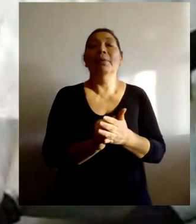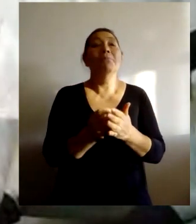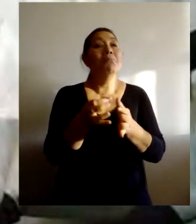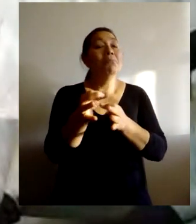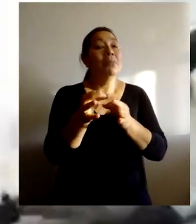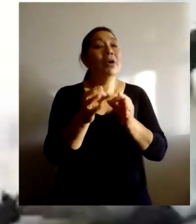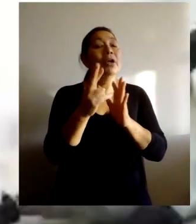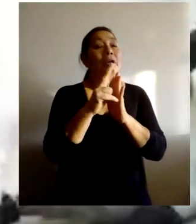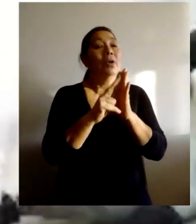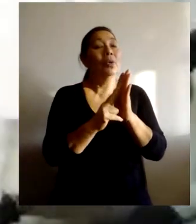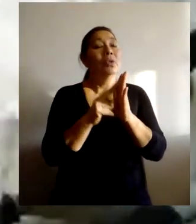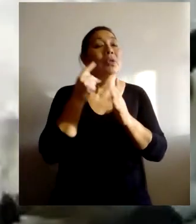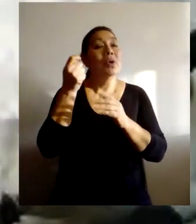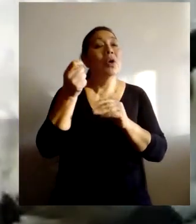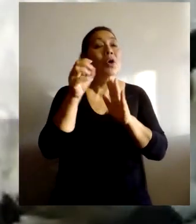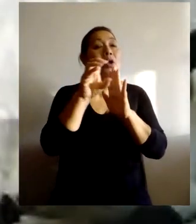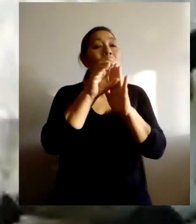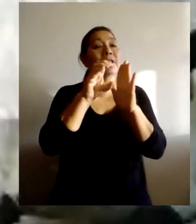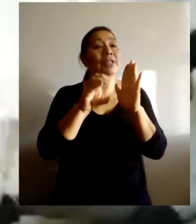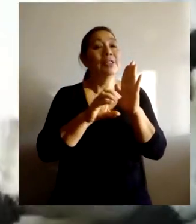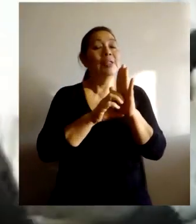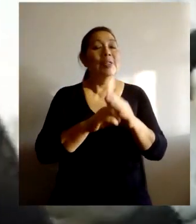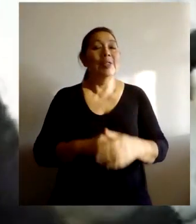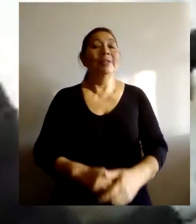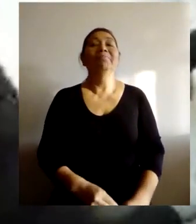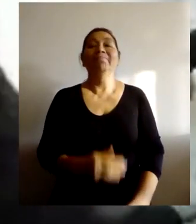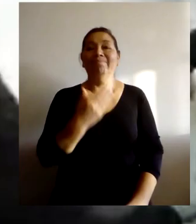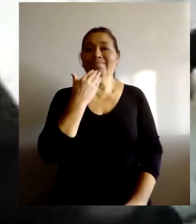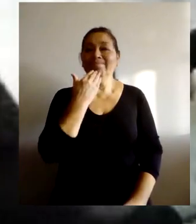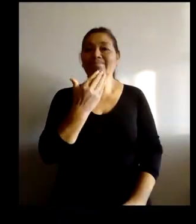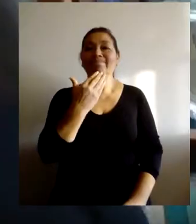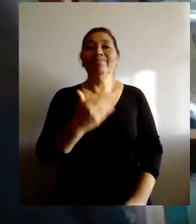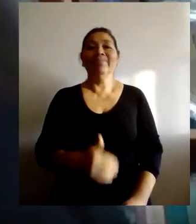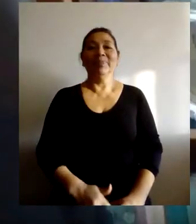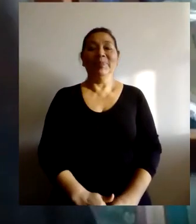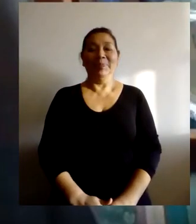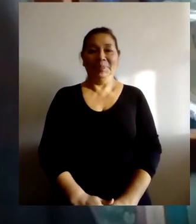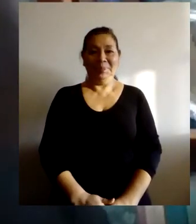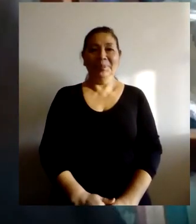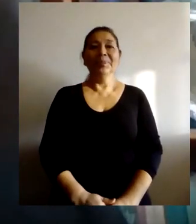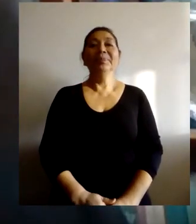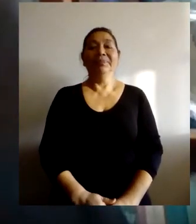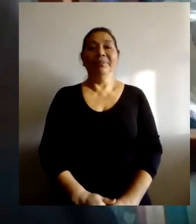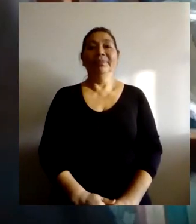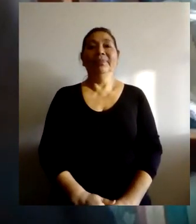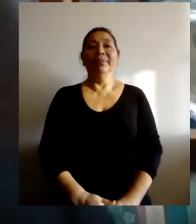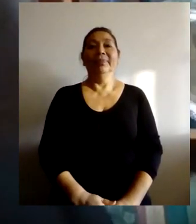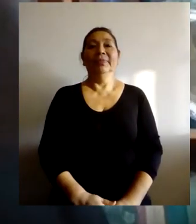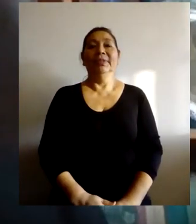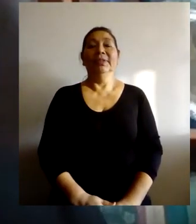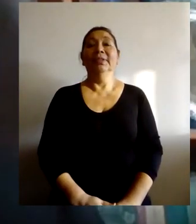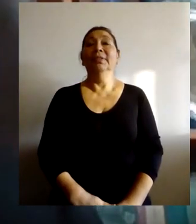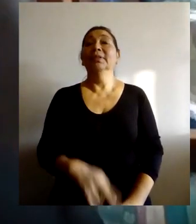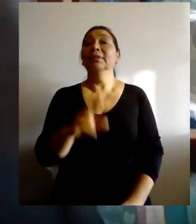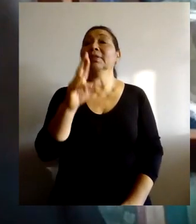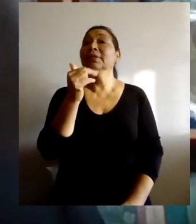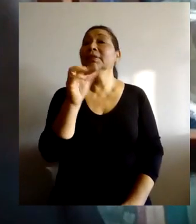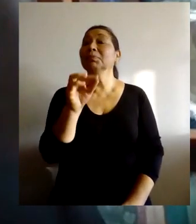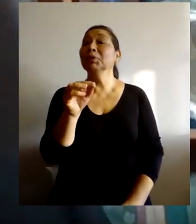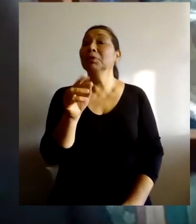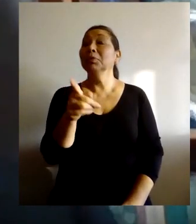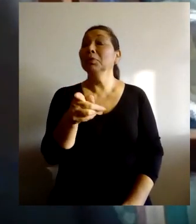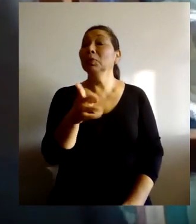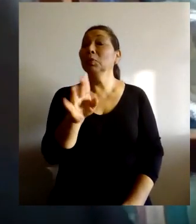declare infundado el recurso de agravio constitucional. Muchas gracias, señorita abogada. Doctor Carlos